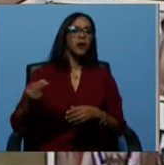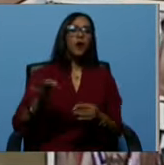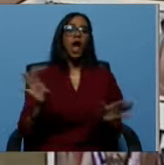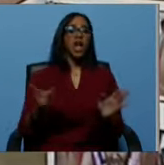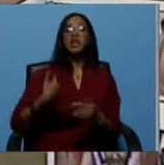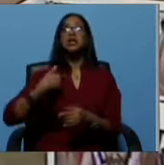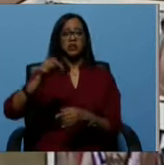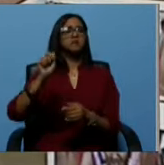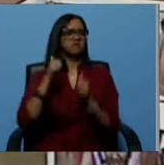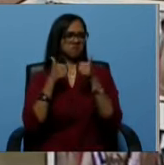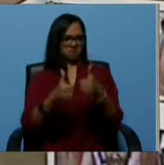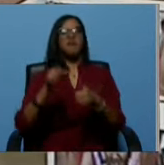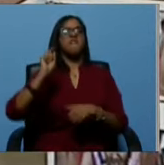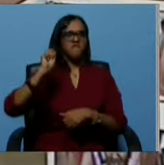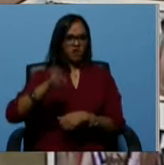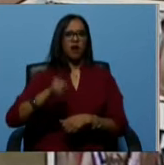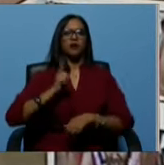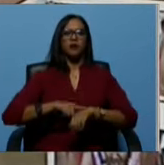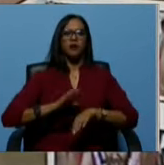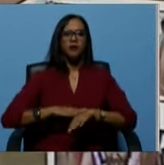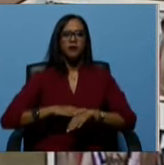se lo merecía.